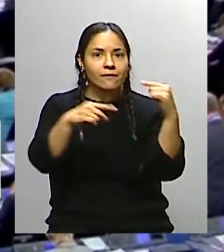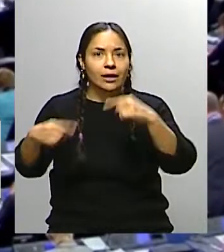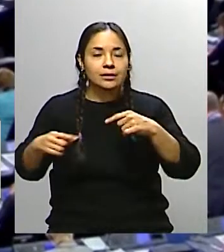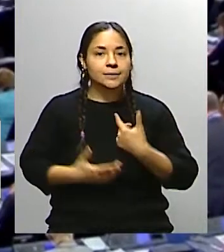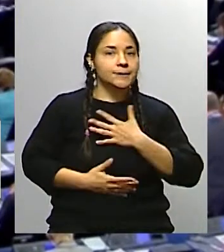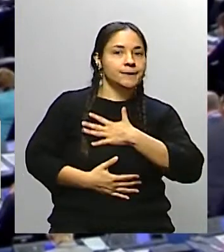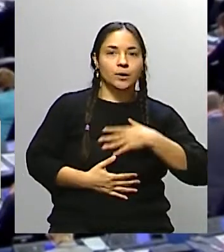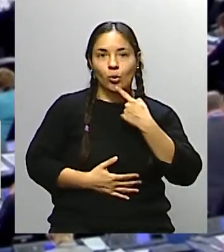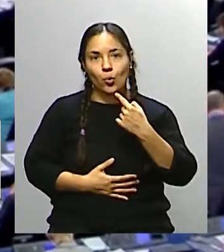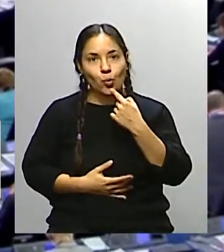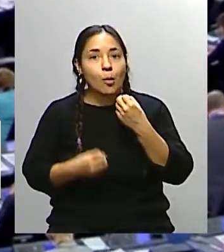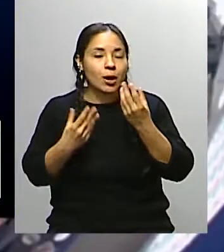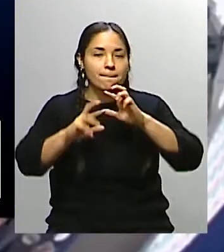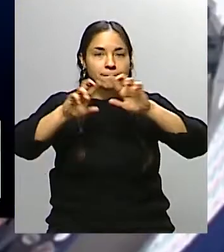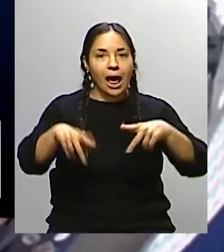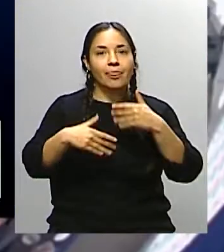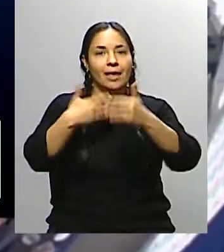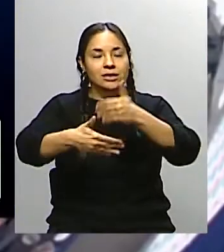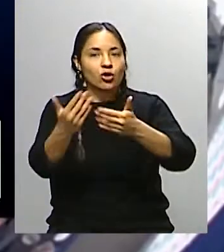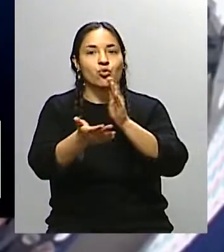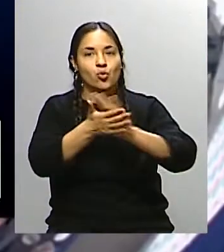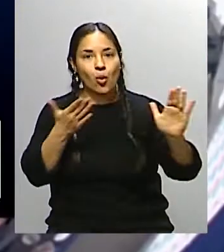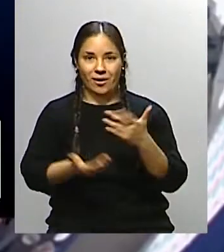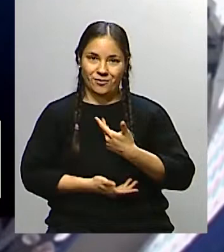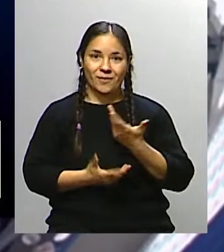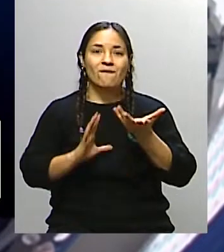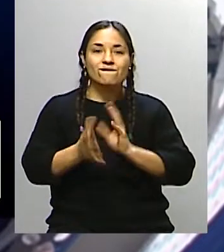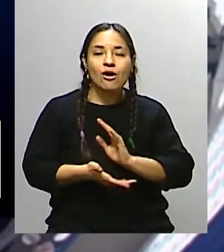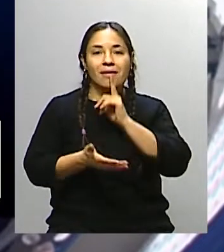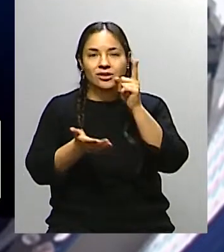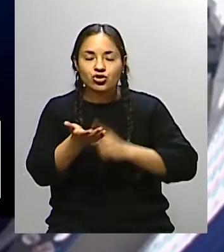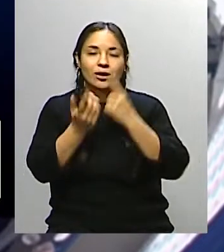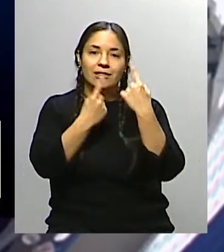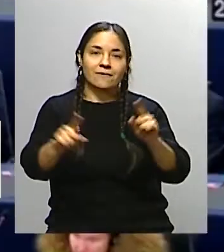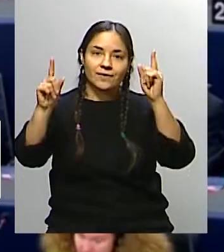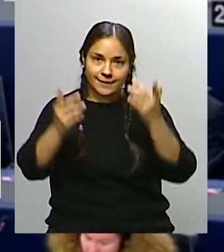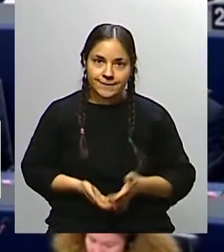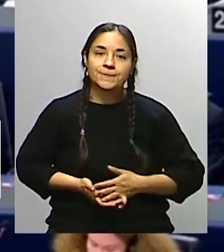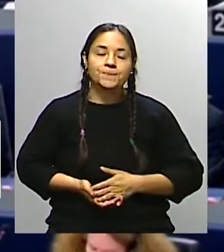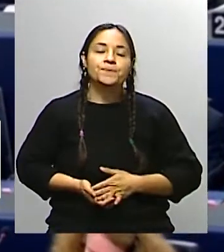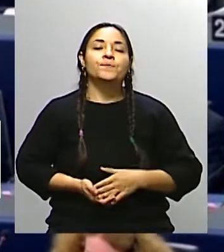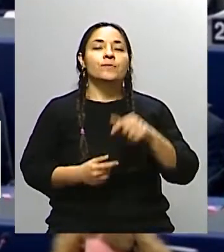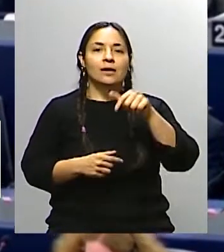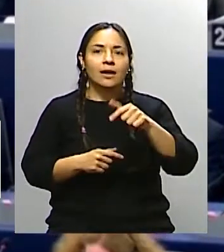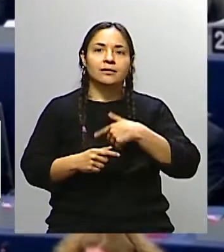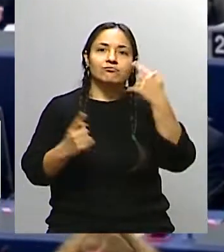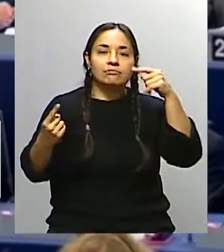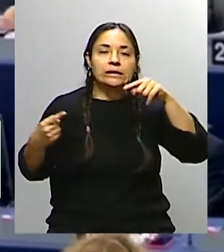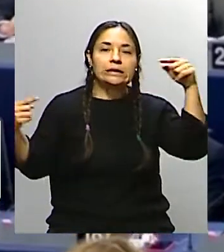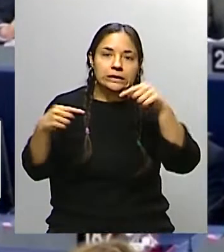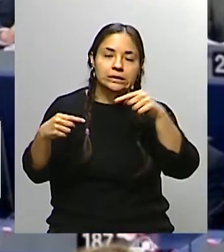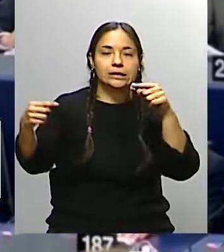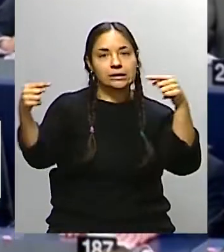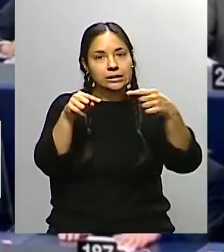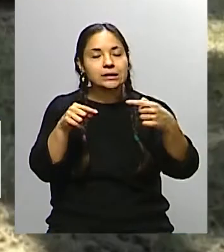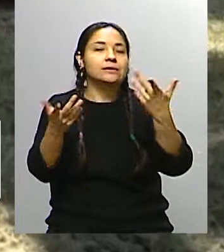se desarrolla un nuevo plan de desarrollo con unas políticas diferentes. Entonces, empiezan a haber choques de esas políticas